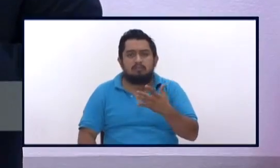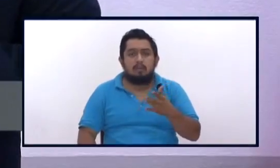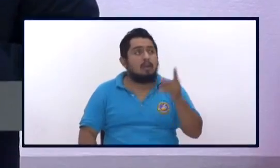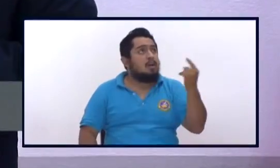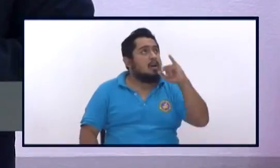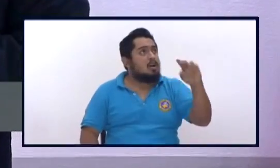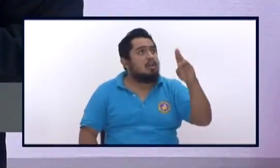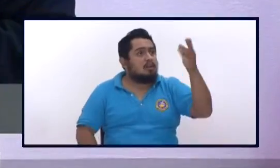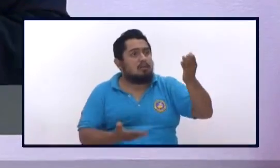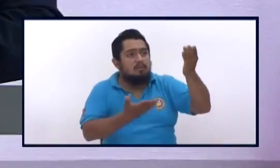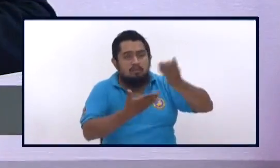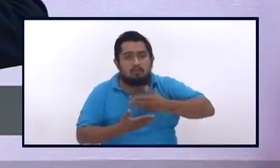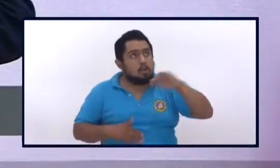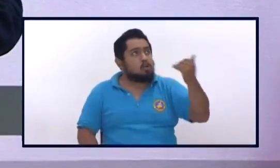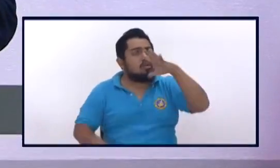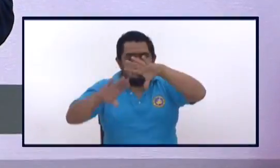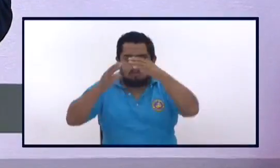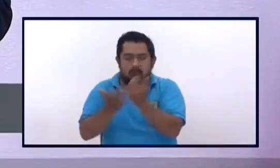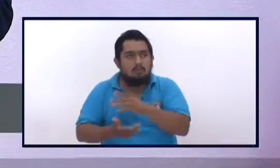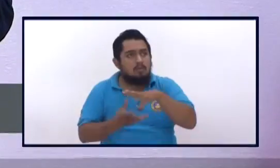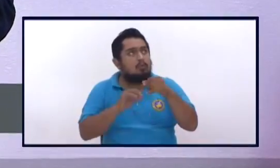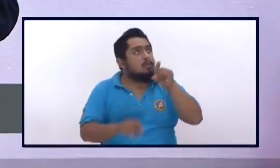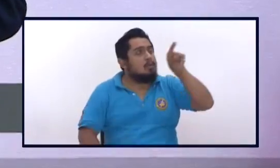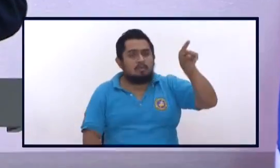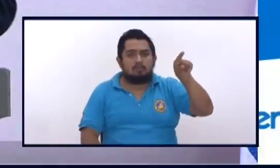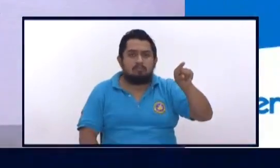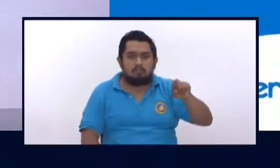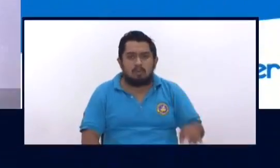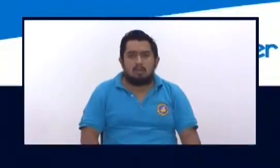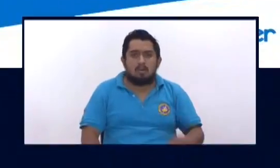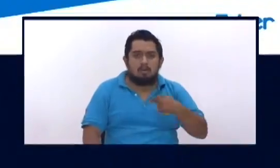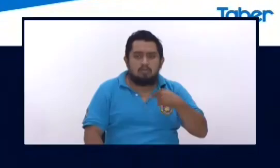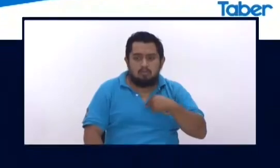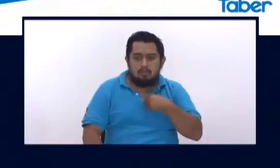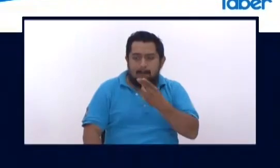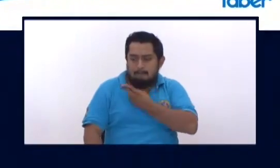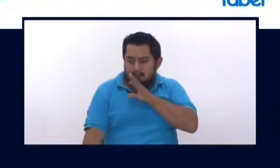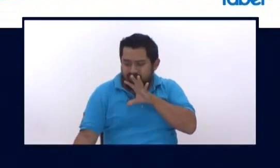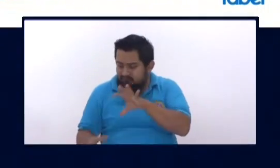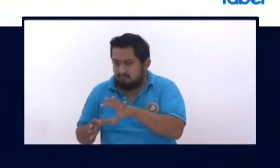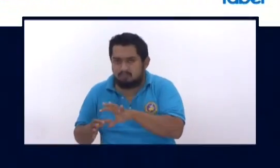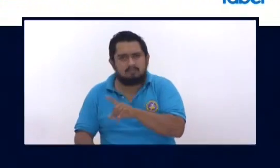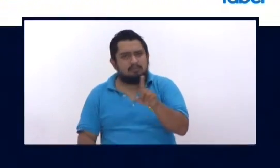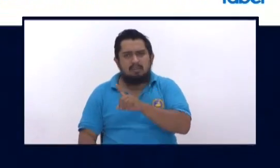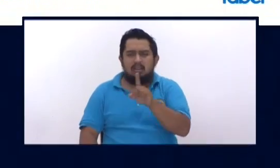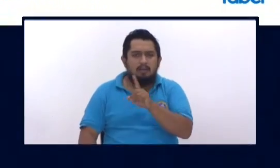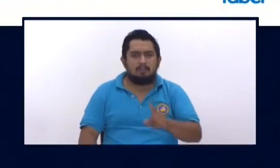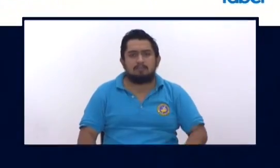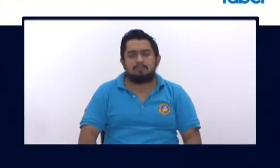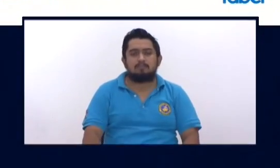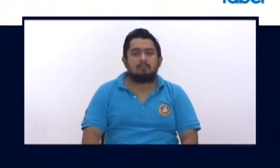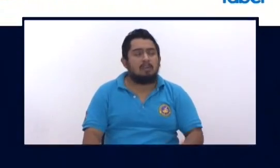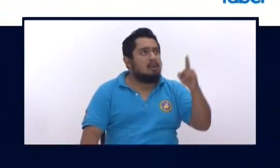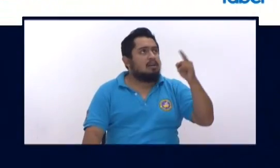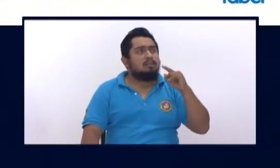socorro viene de jehová que hizo los cielos y la tierra no dará tu piel' resbaladero ni se dormirá el que te guarda